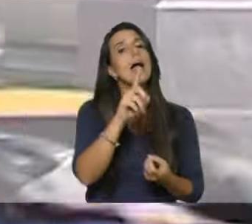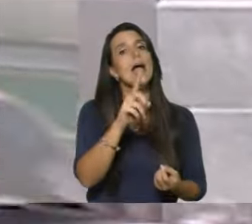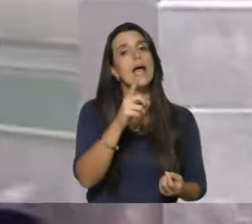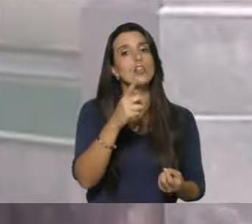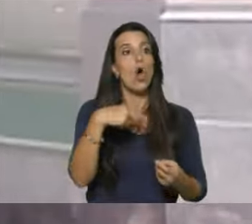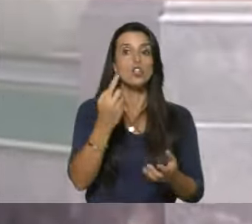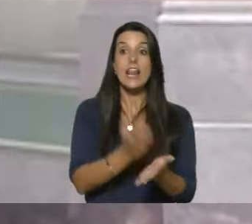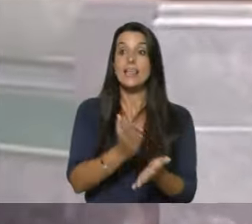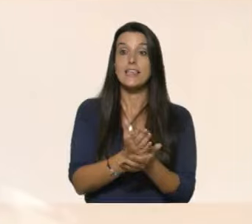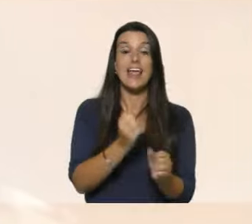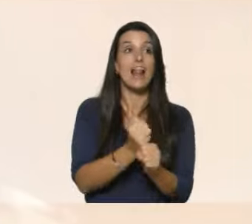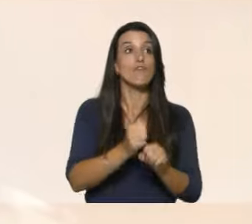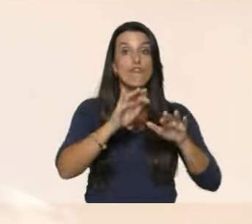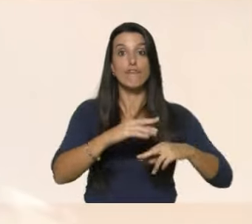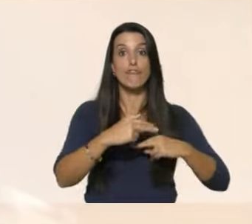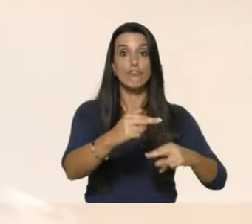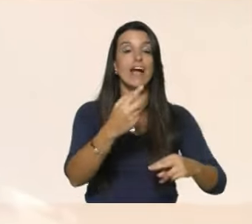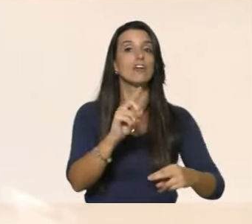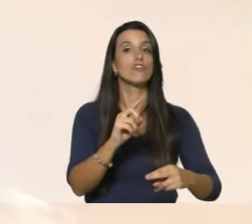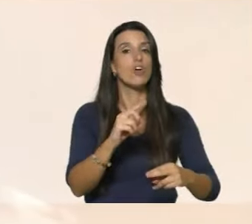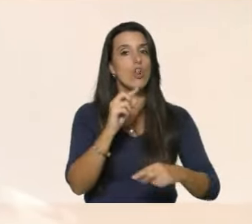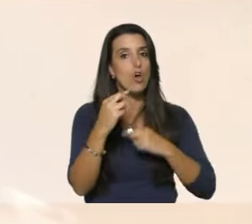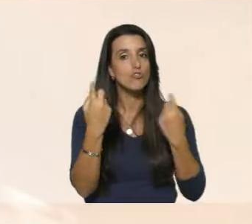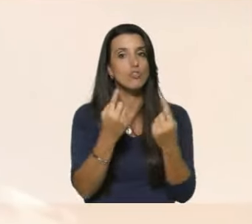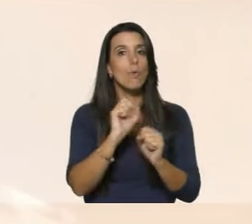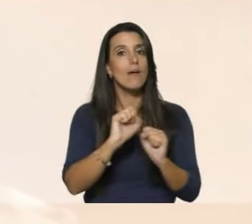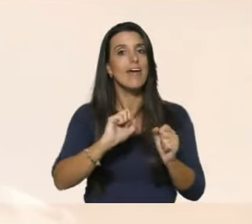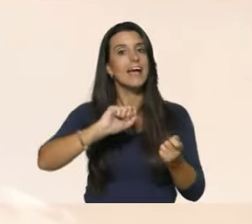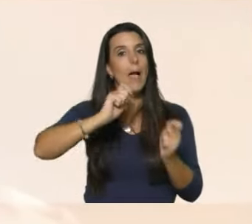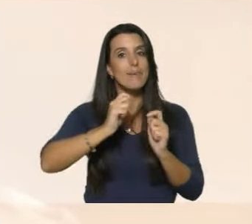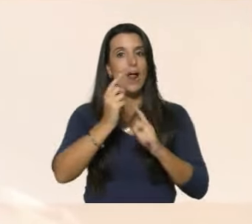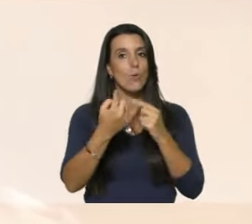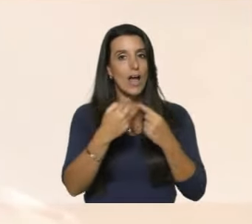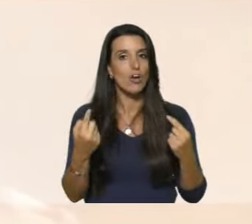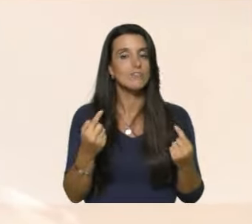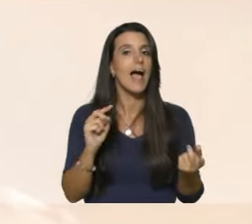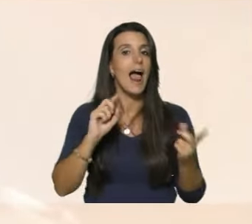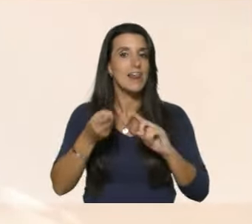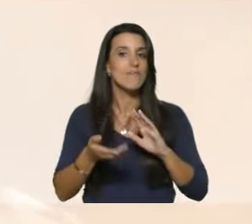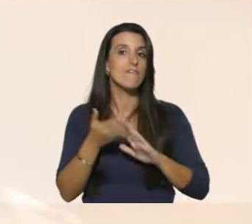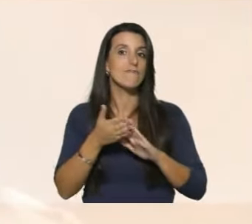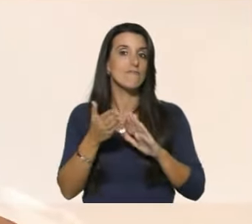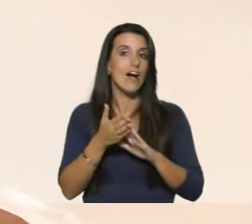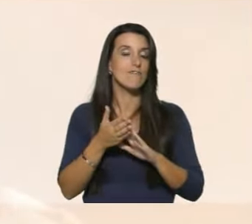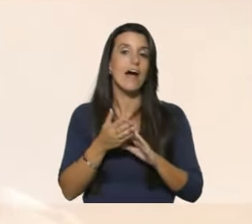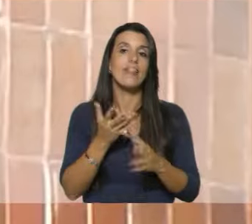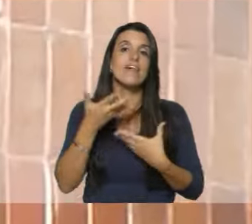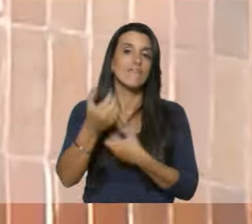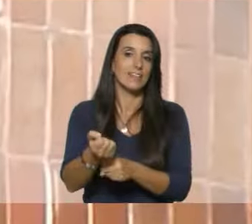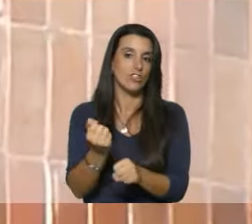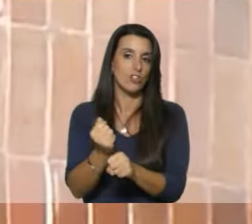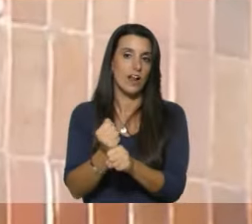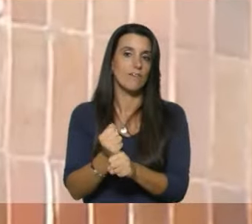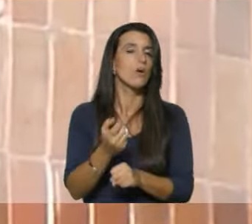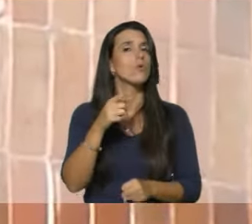rigidez laboral entonces en la medida que nosotros podamos ajustarse as cosas al contrario se va a terminar defendiendo el empleo